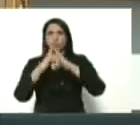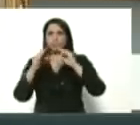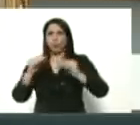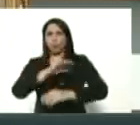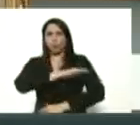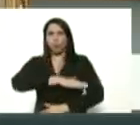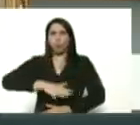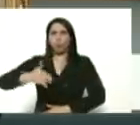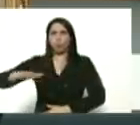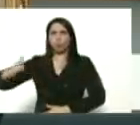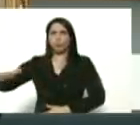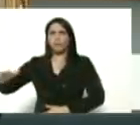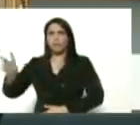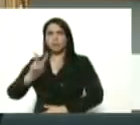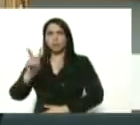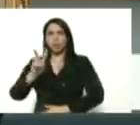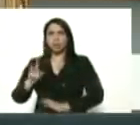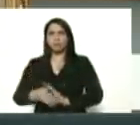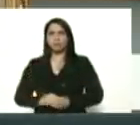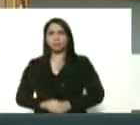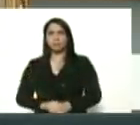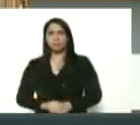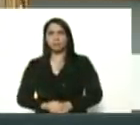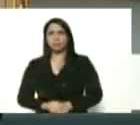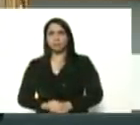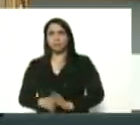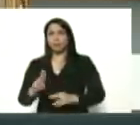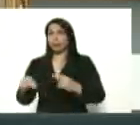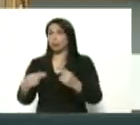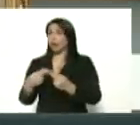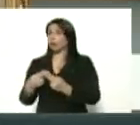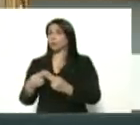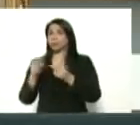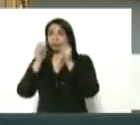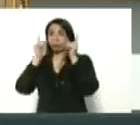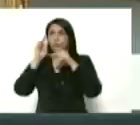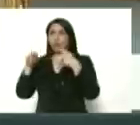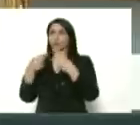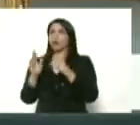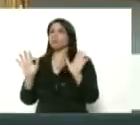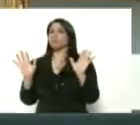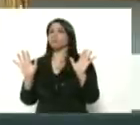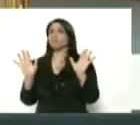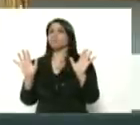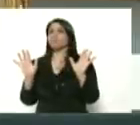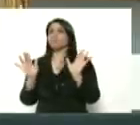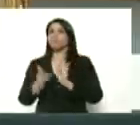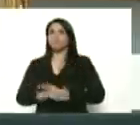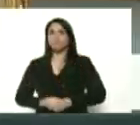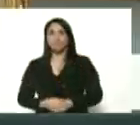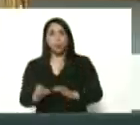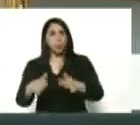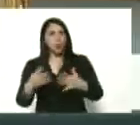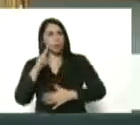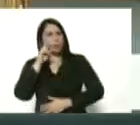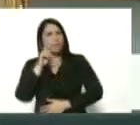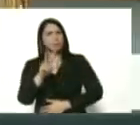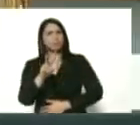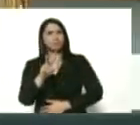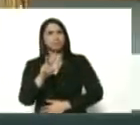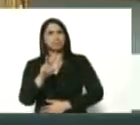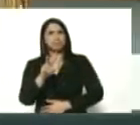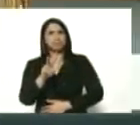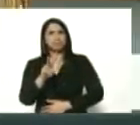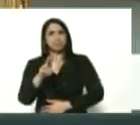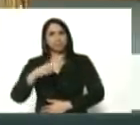costa venezolana. Que nadie se sorprenda nunca cuando vean